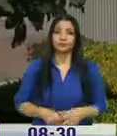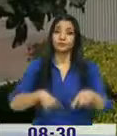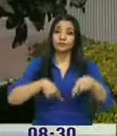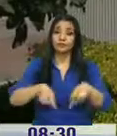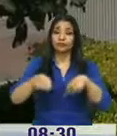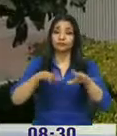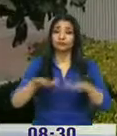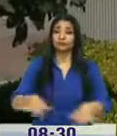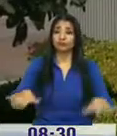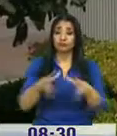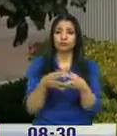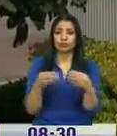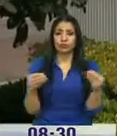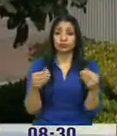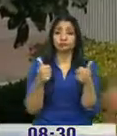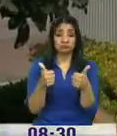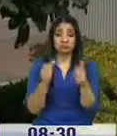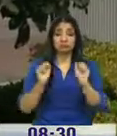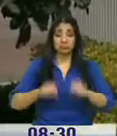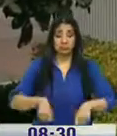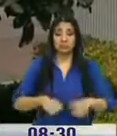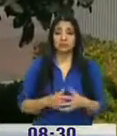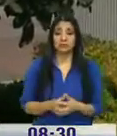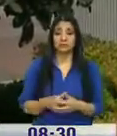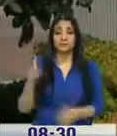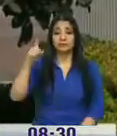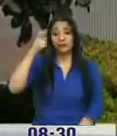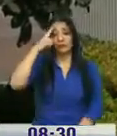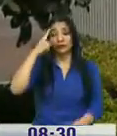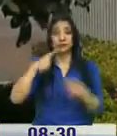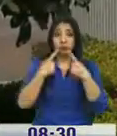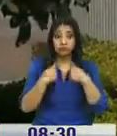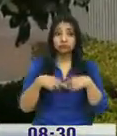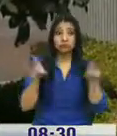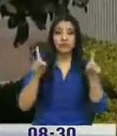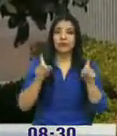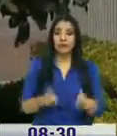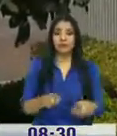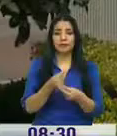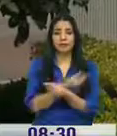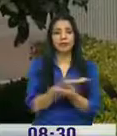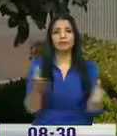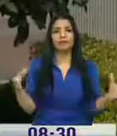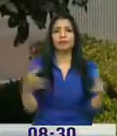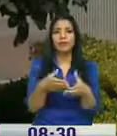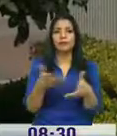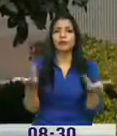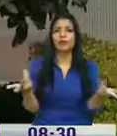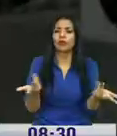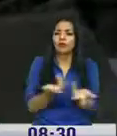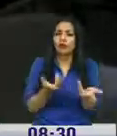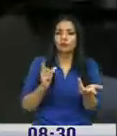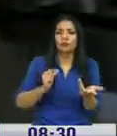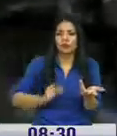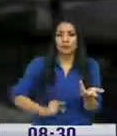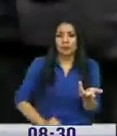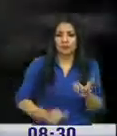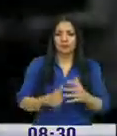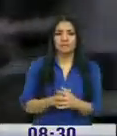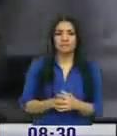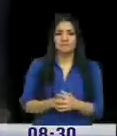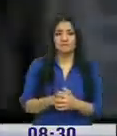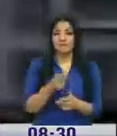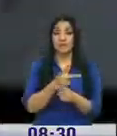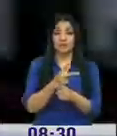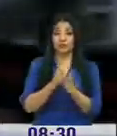es la alternativa a explotar. El anuncio del gobierno tendrá que ser conocido el nivel de profundidad, de detalle. Y es que para este edil del Cabildo quiteño,